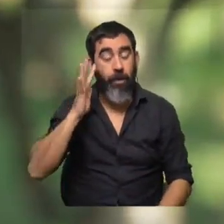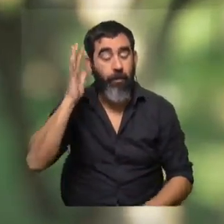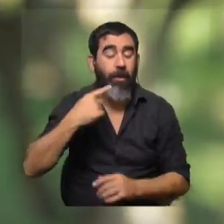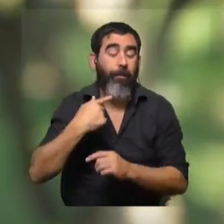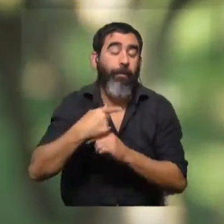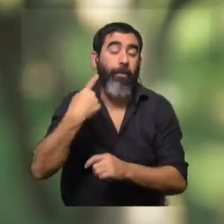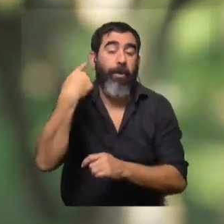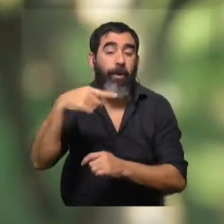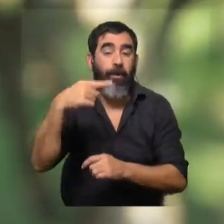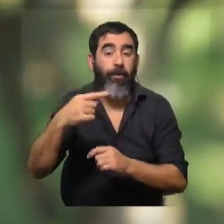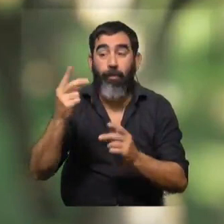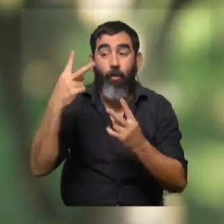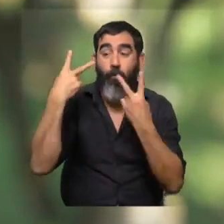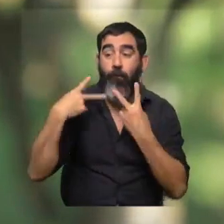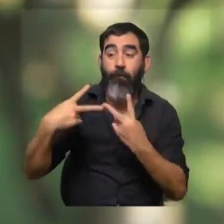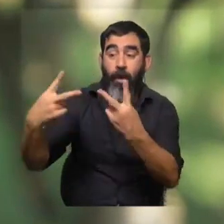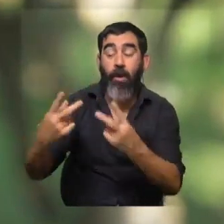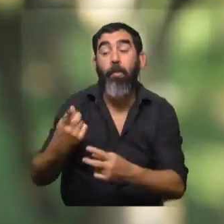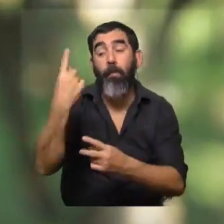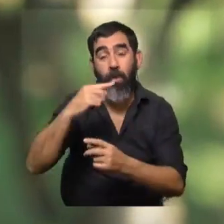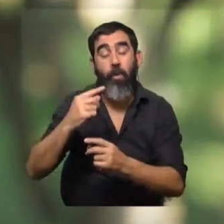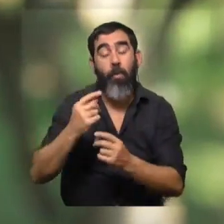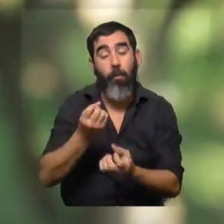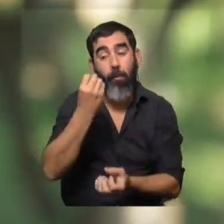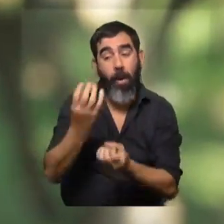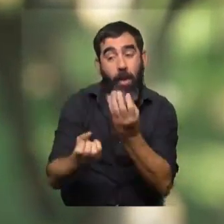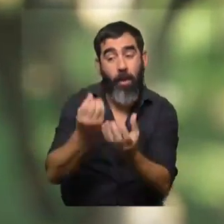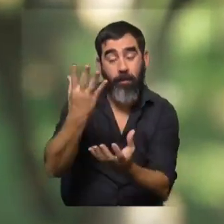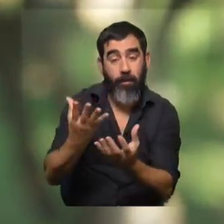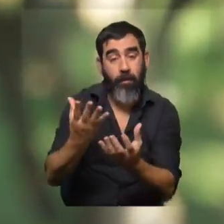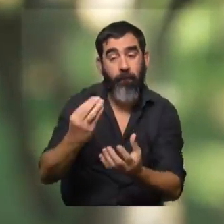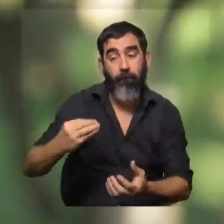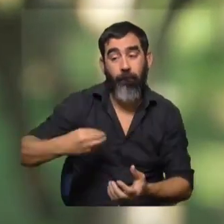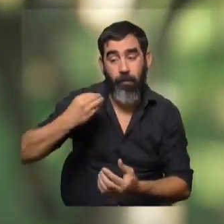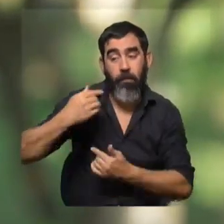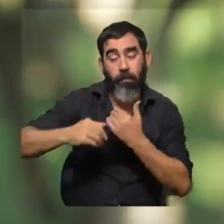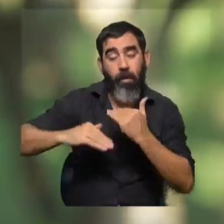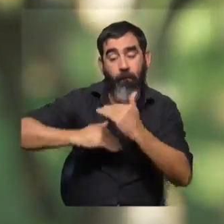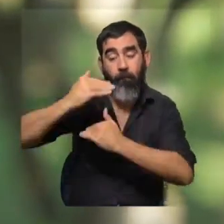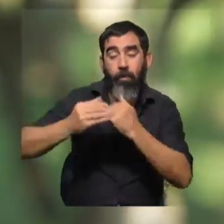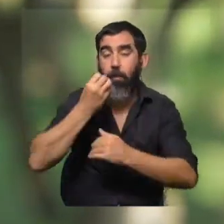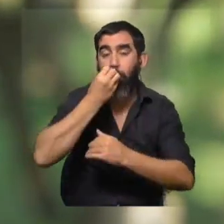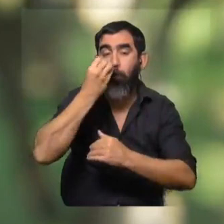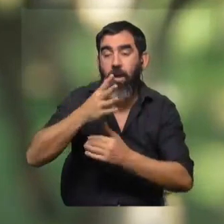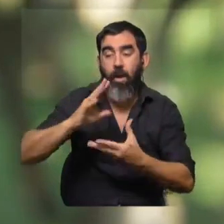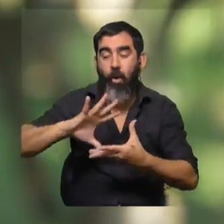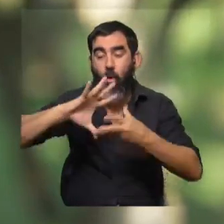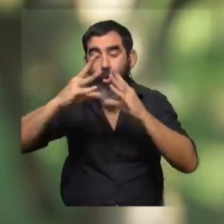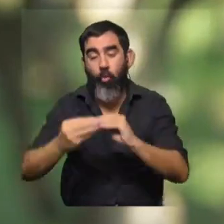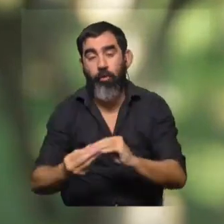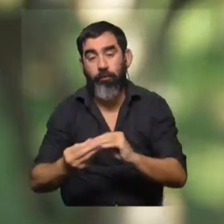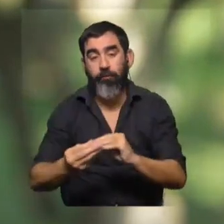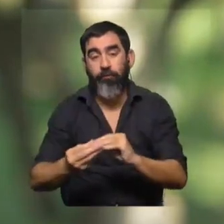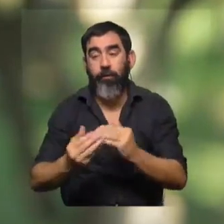la falta de traslación. Sin embargo, las plantas han logrado subsistir, evolucionar y mejorar sus estrategias mediante